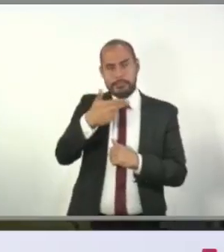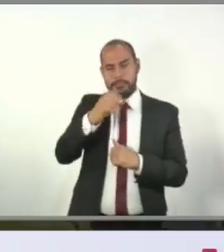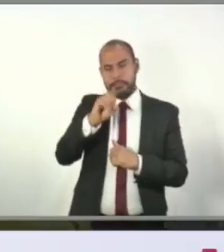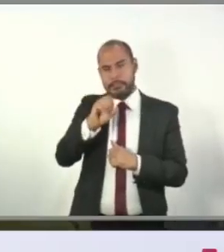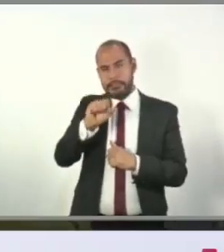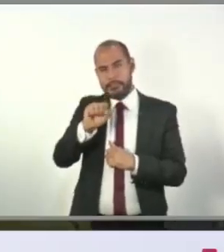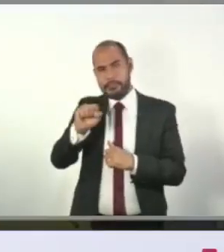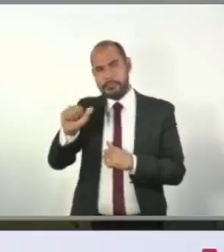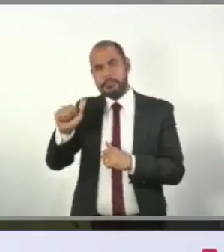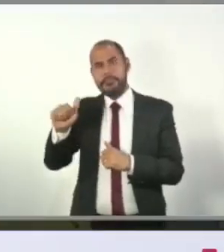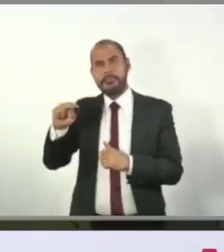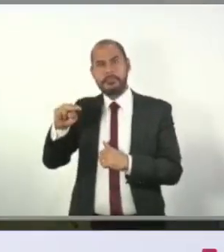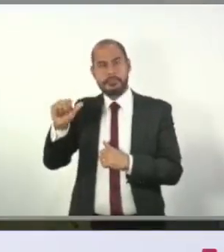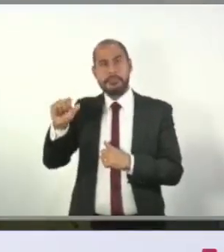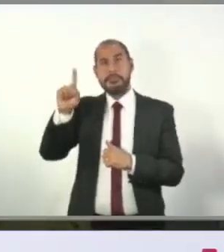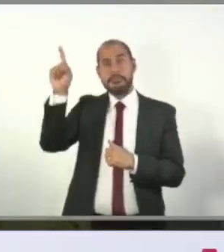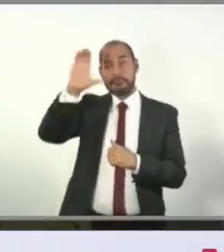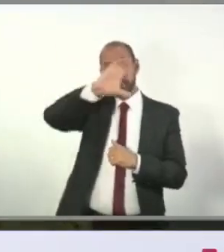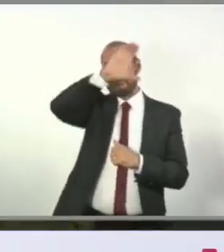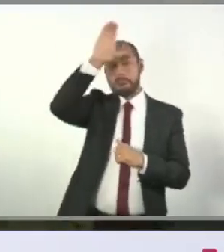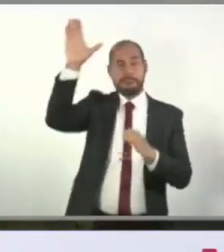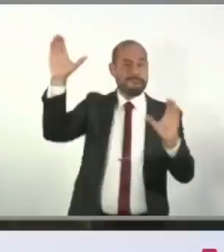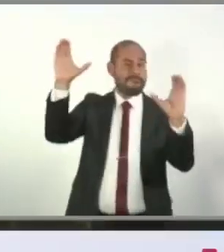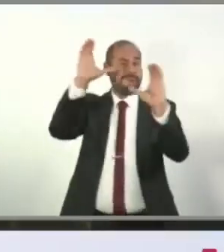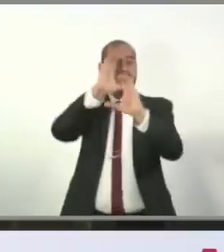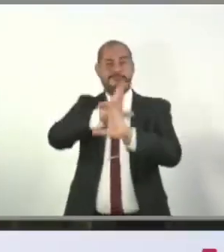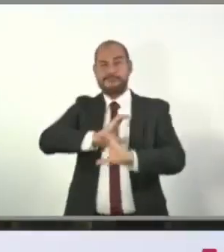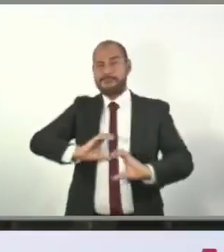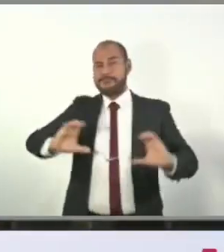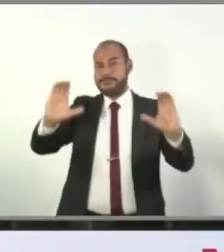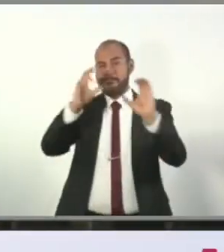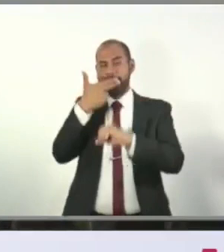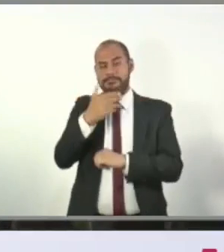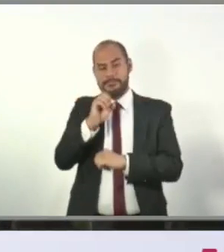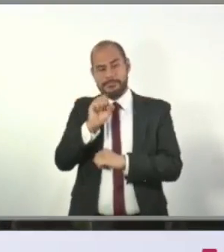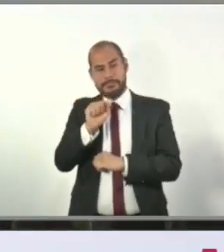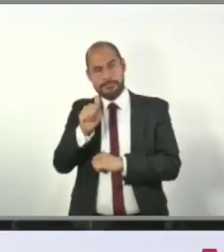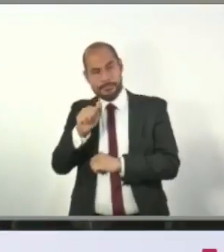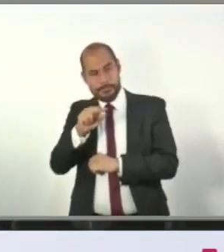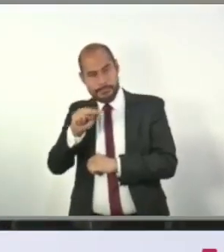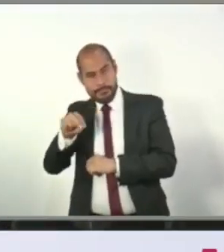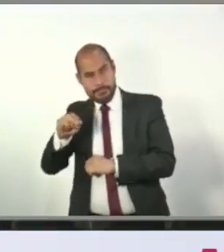hosana en el cielo. Hosana,